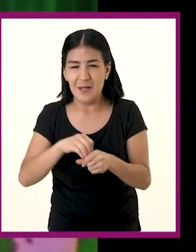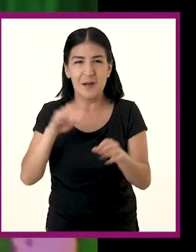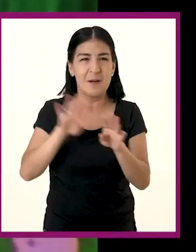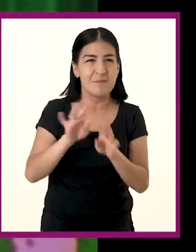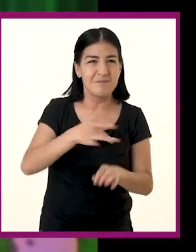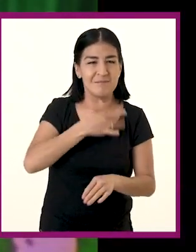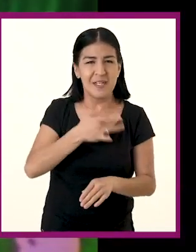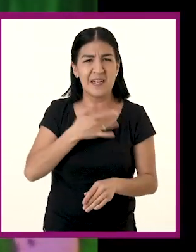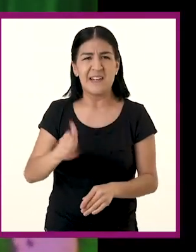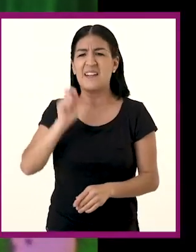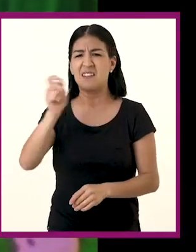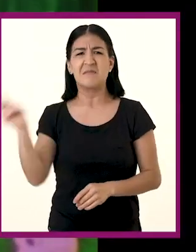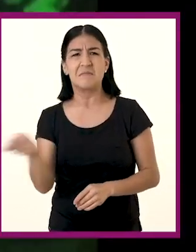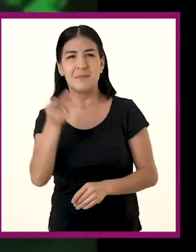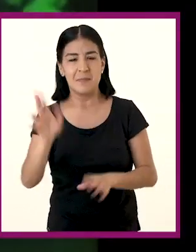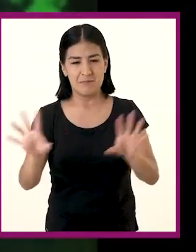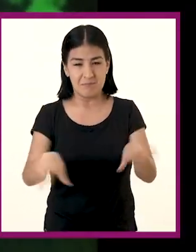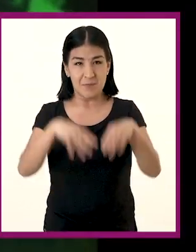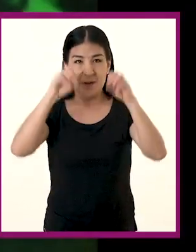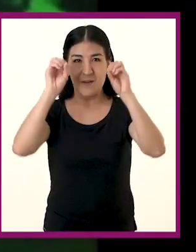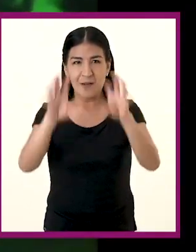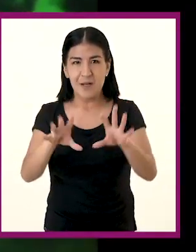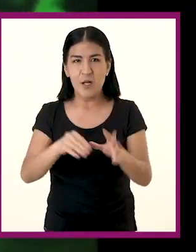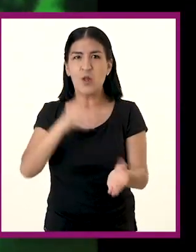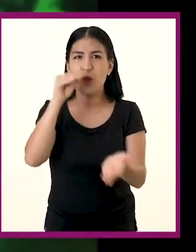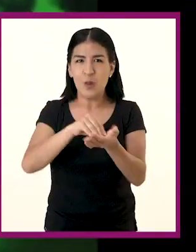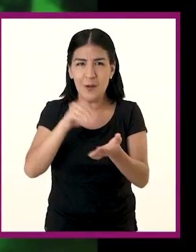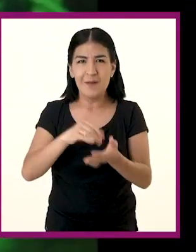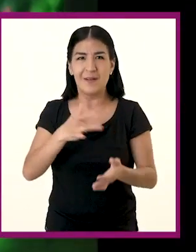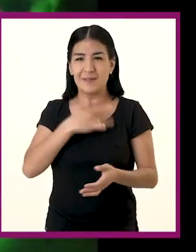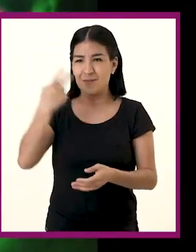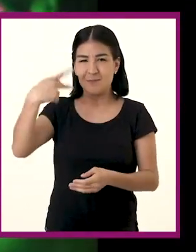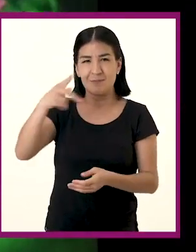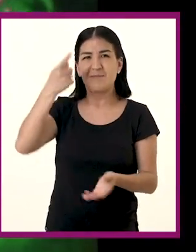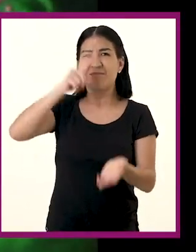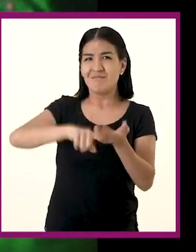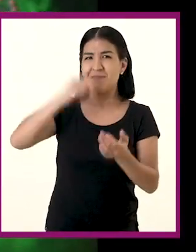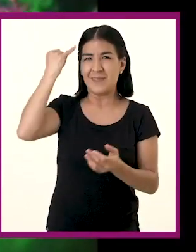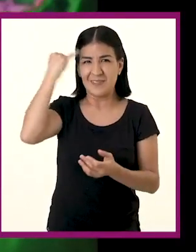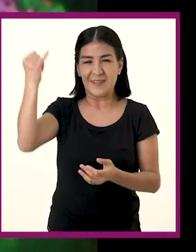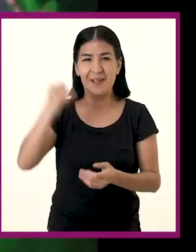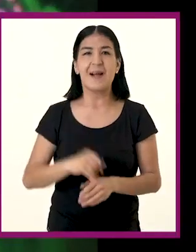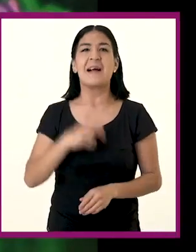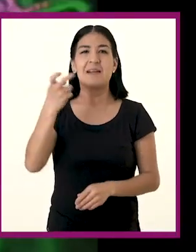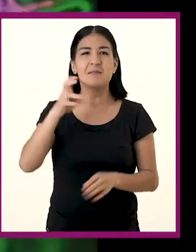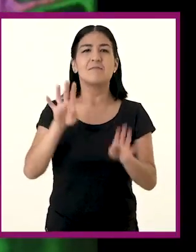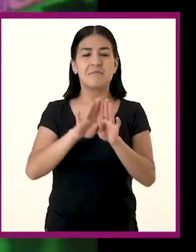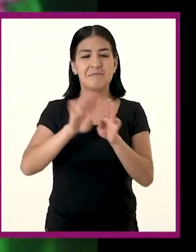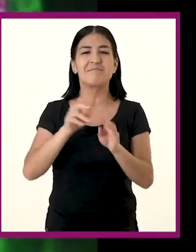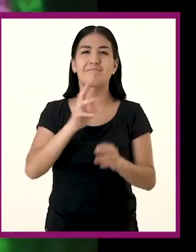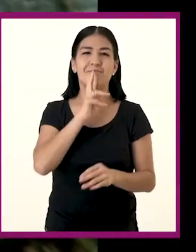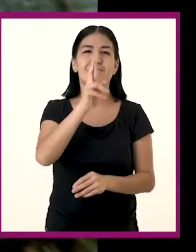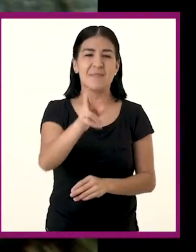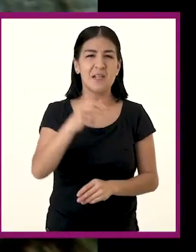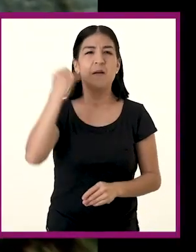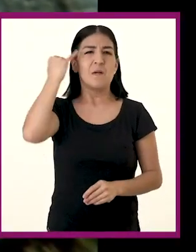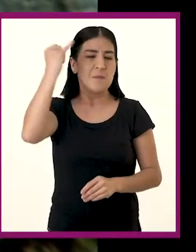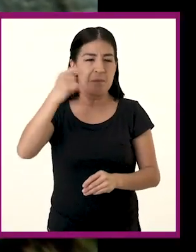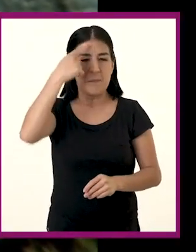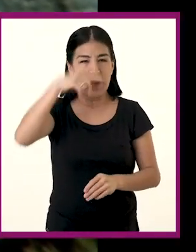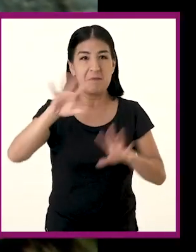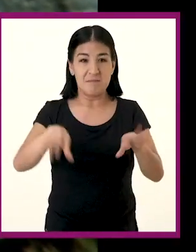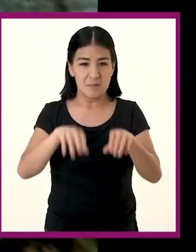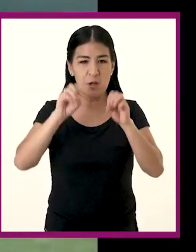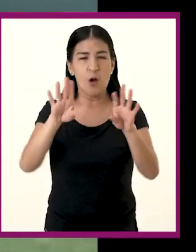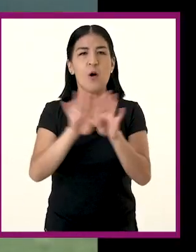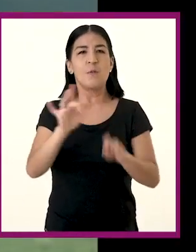la era de Acuario. Ante la pregunta de si la magia aún significa algo para él, Anger responde que la magia es algo